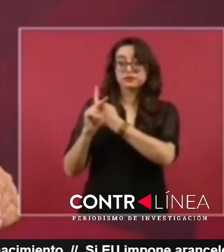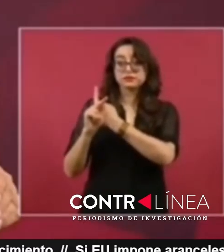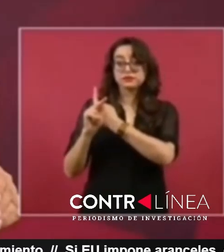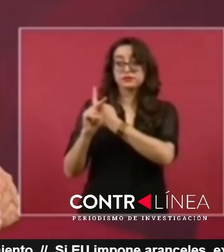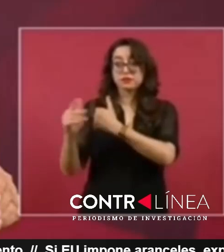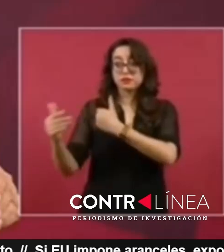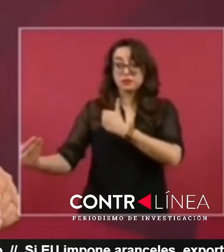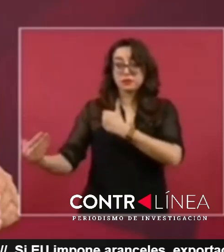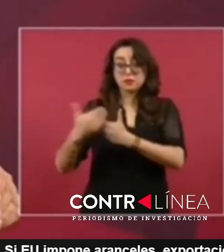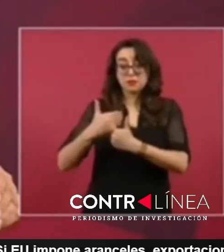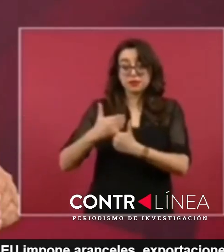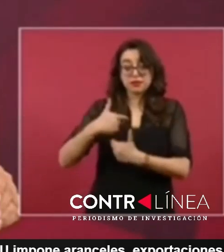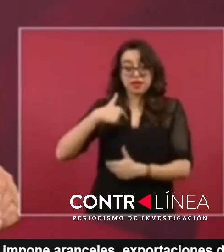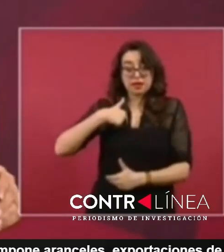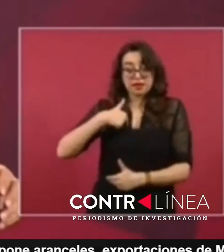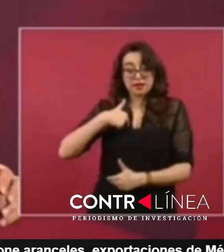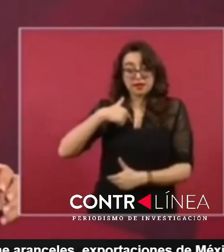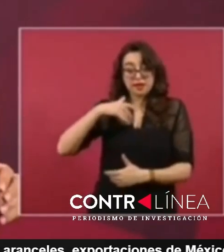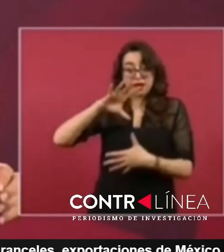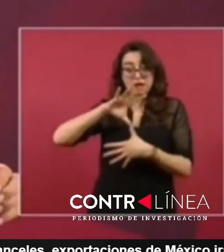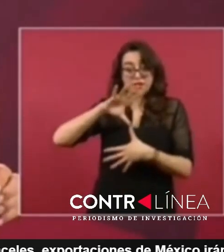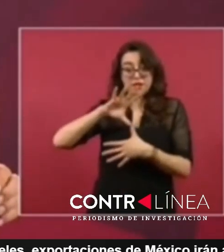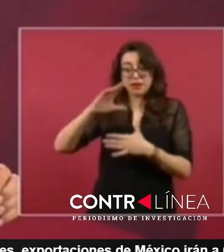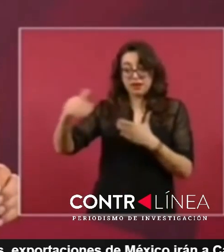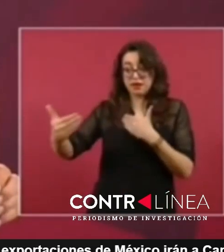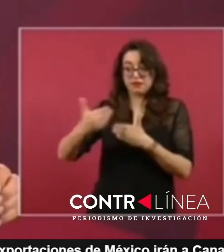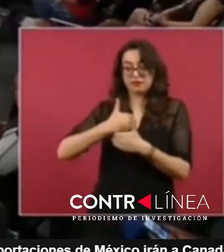intervenga en América.